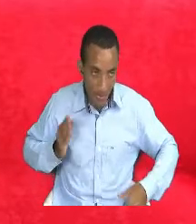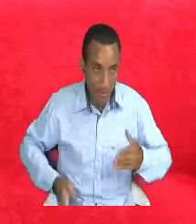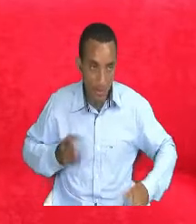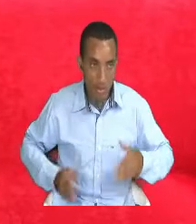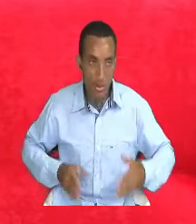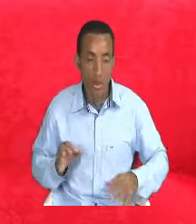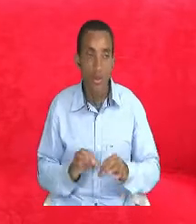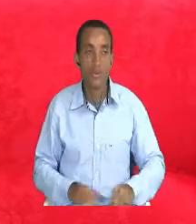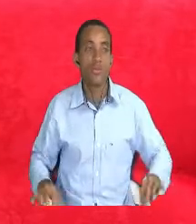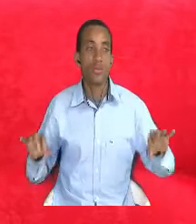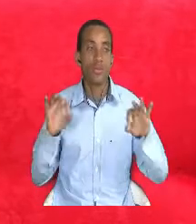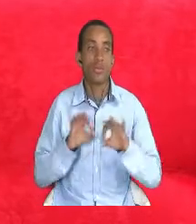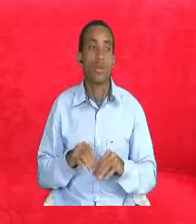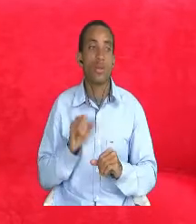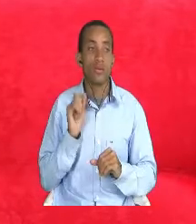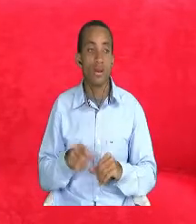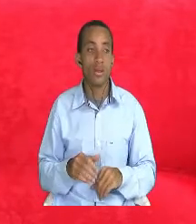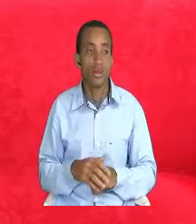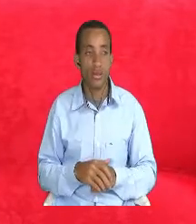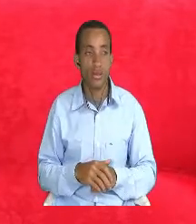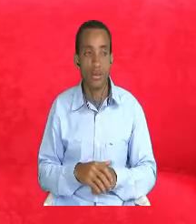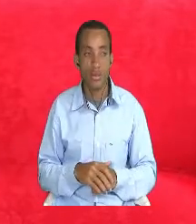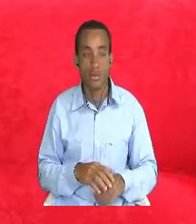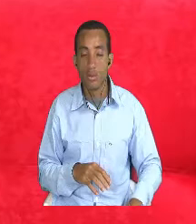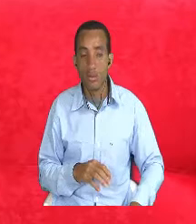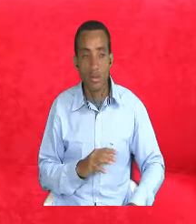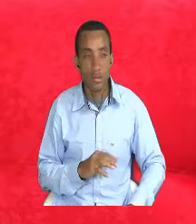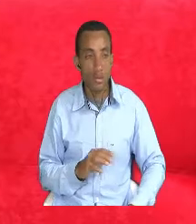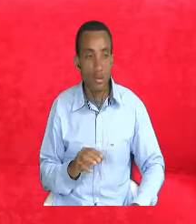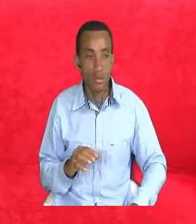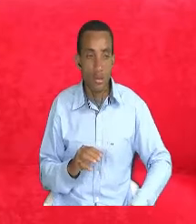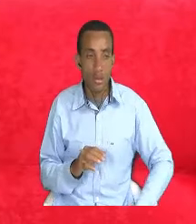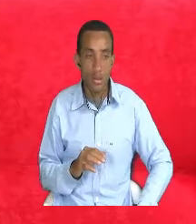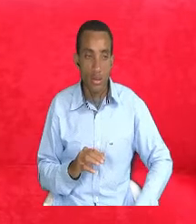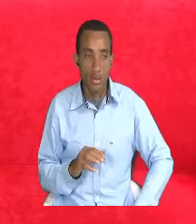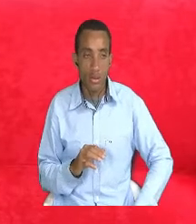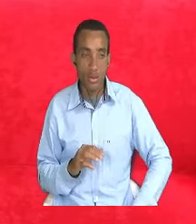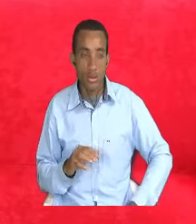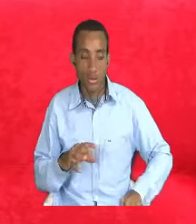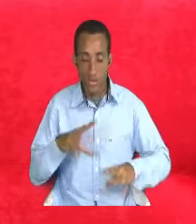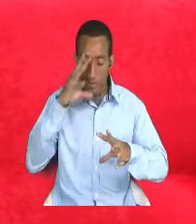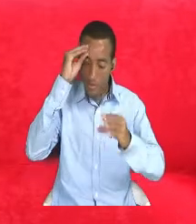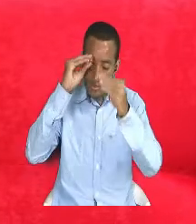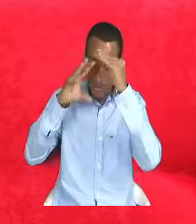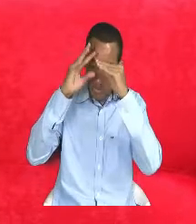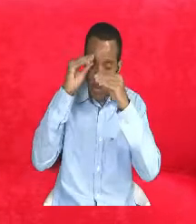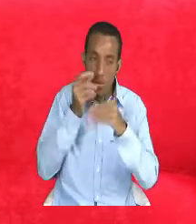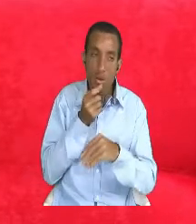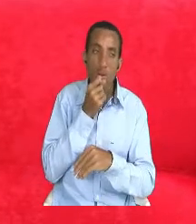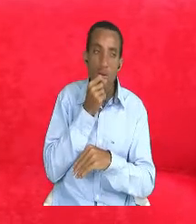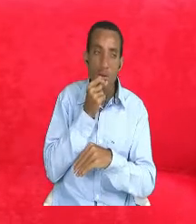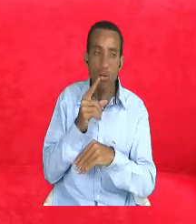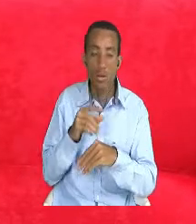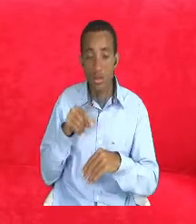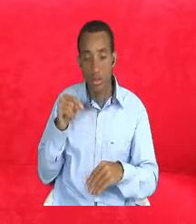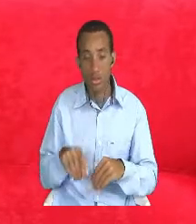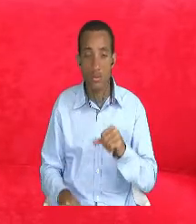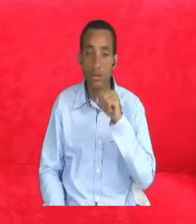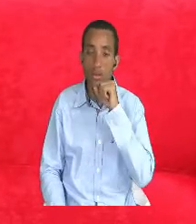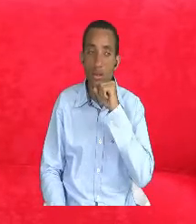importante, realiza un registro atlético excelente, aprende con facilidad. O sea, sin duda en Barranca Bermeja